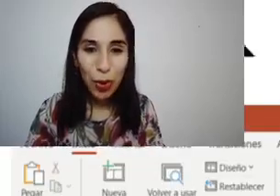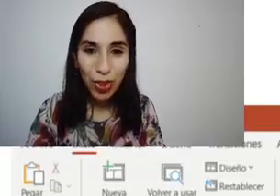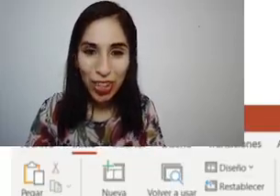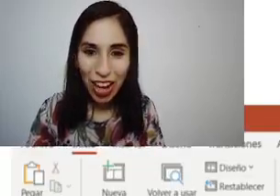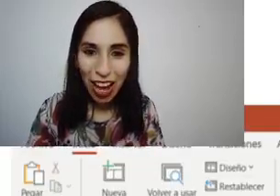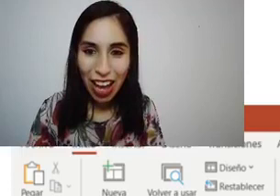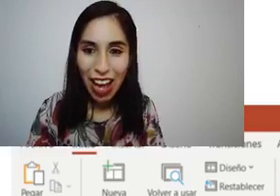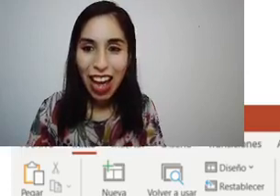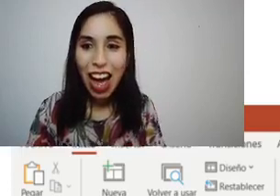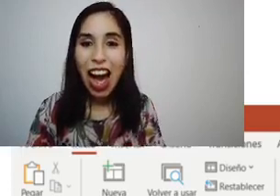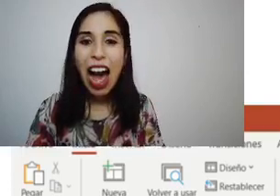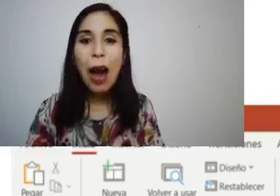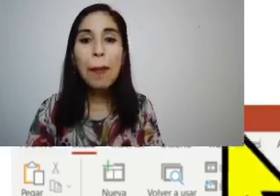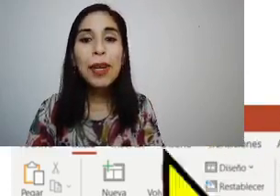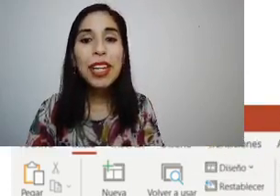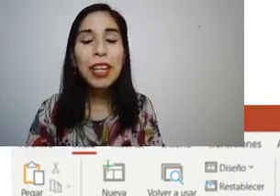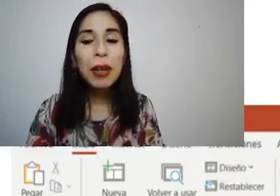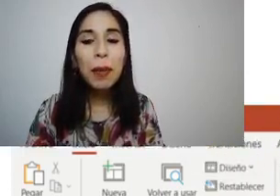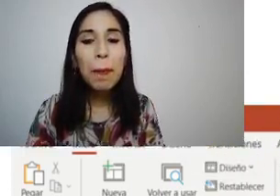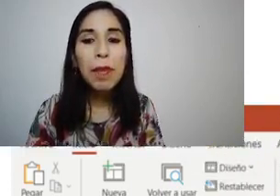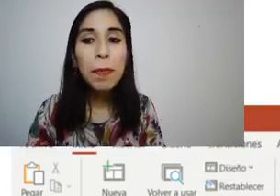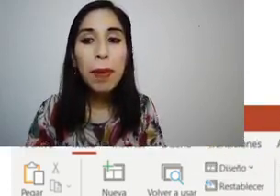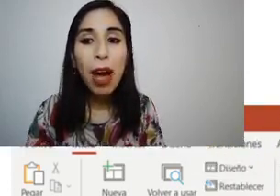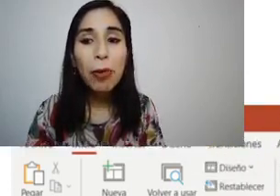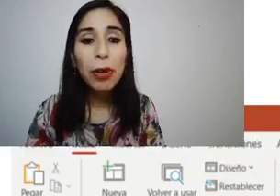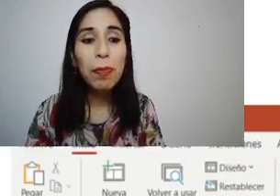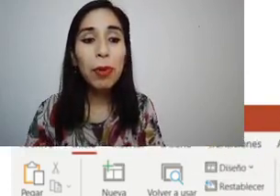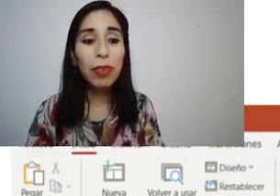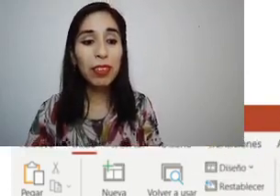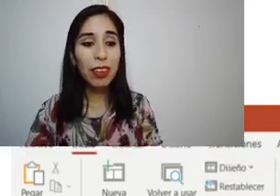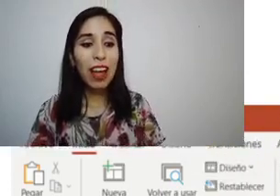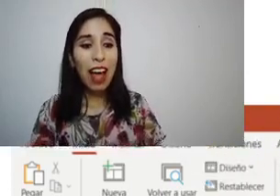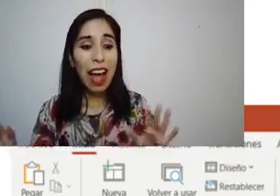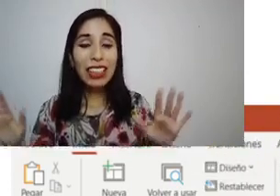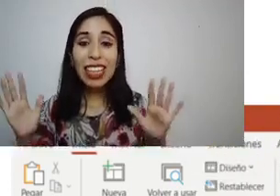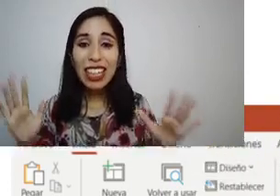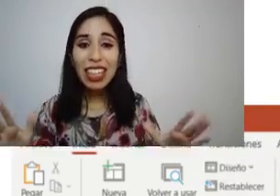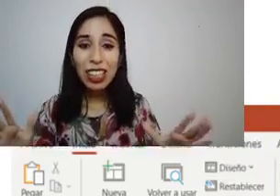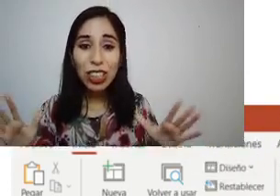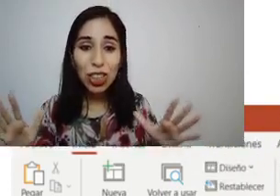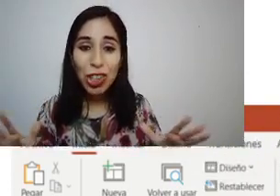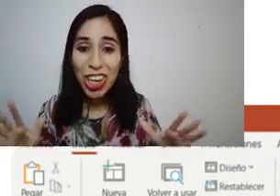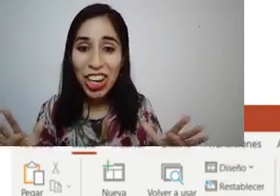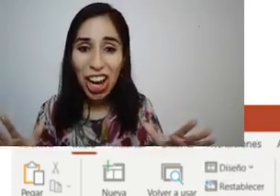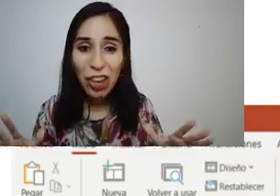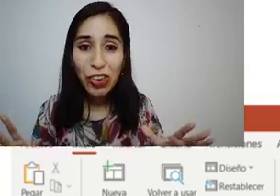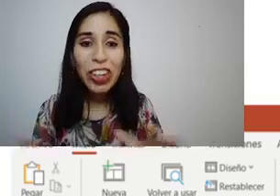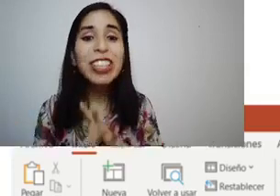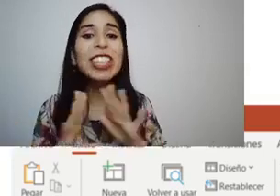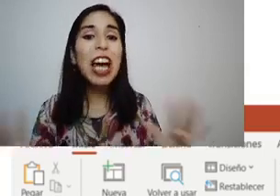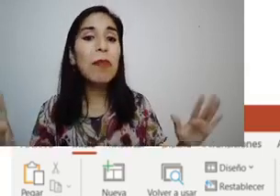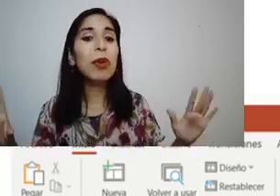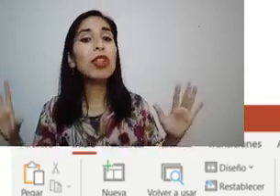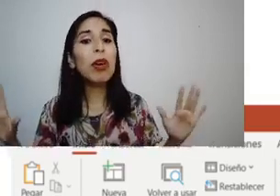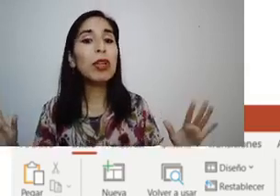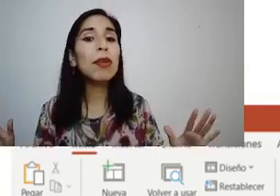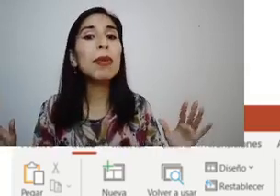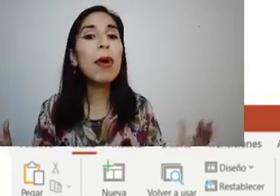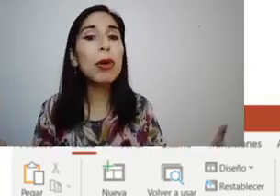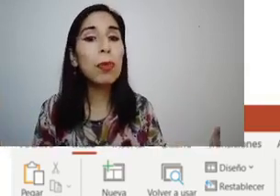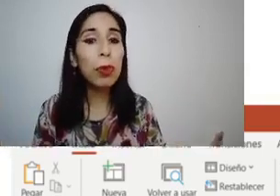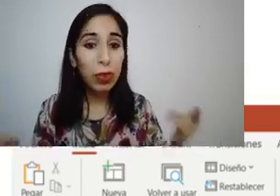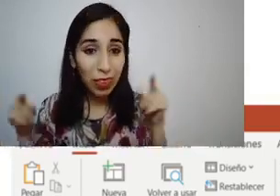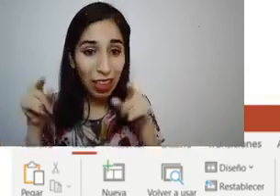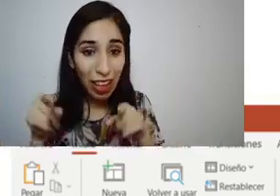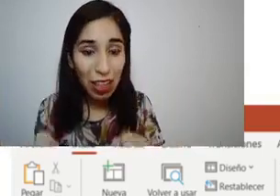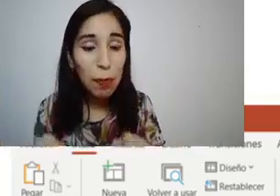voy a abrir mi powerpoint hasta aquí si yo he llegado ya he podido abrir